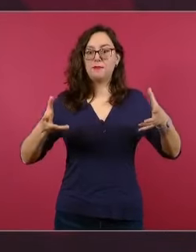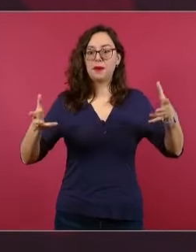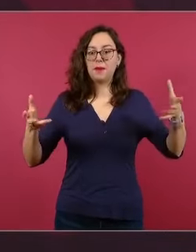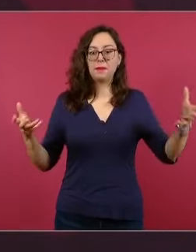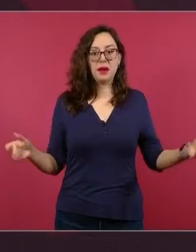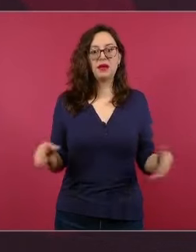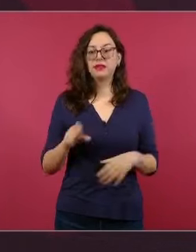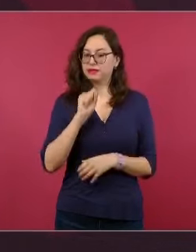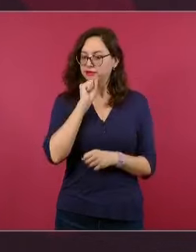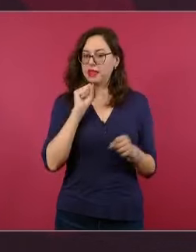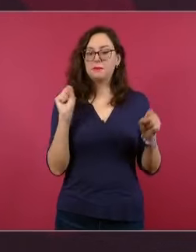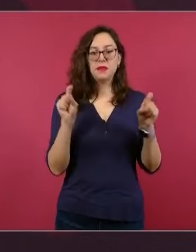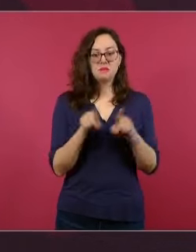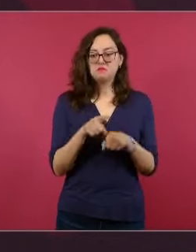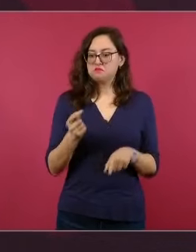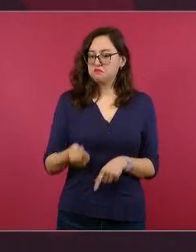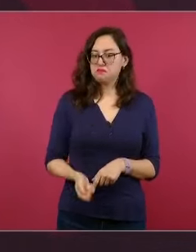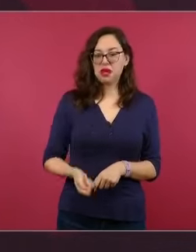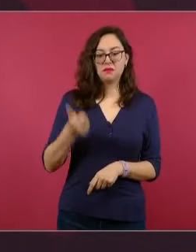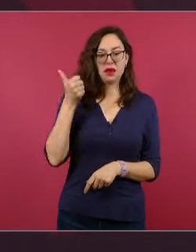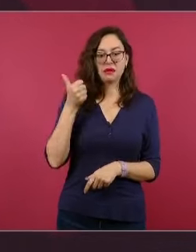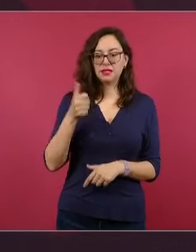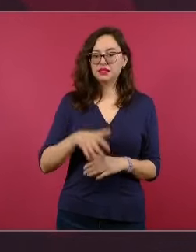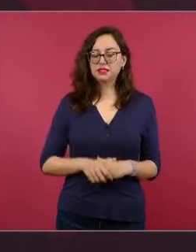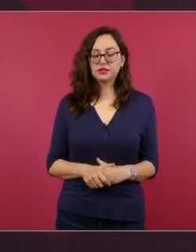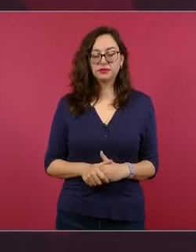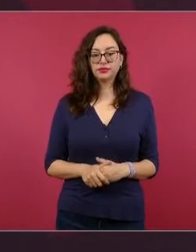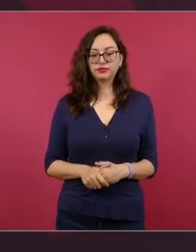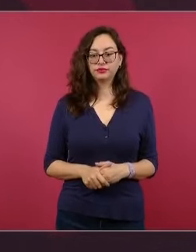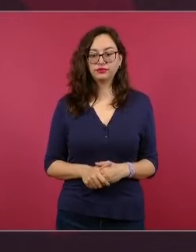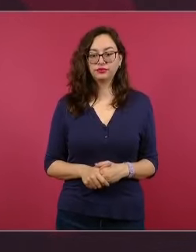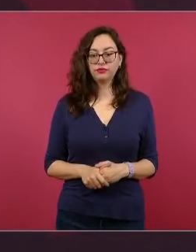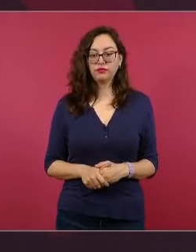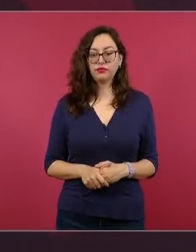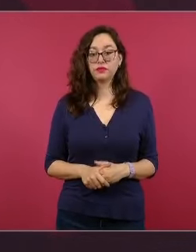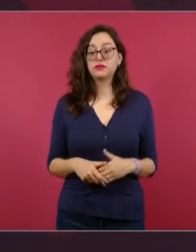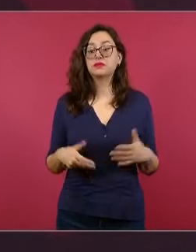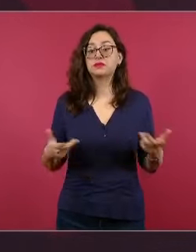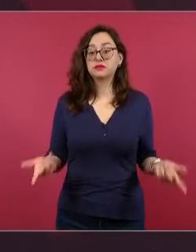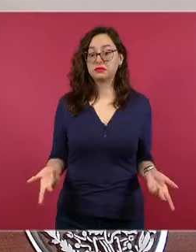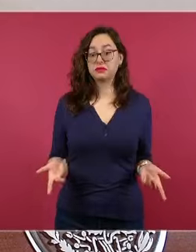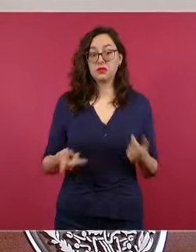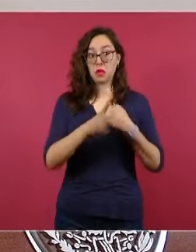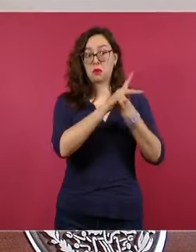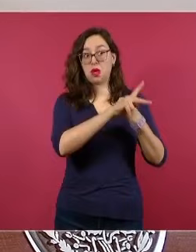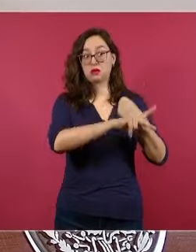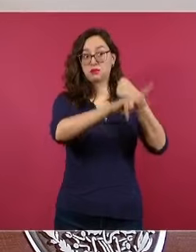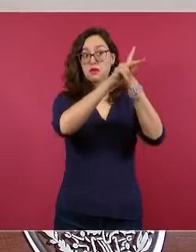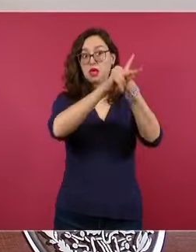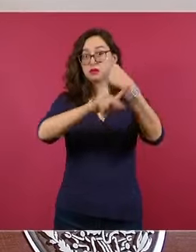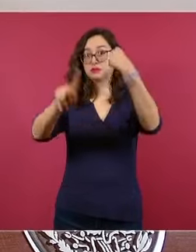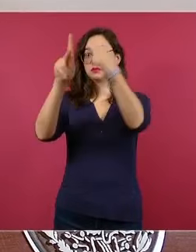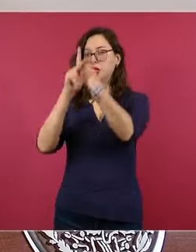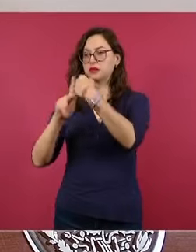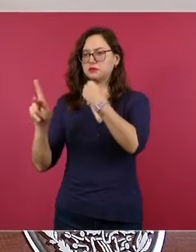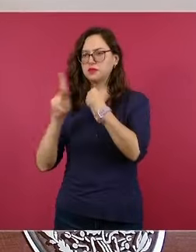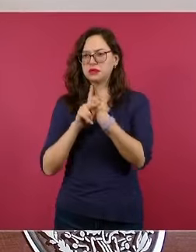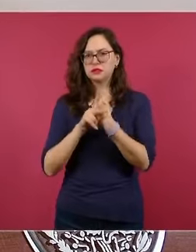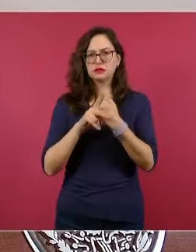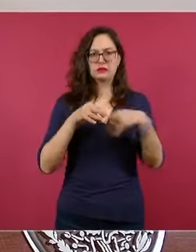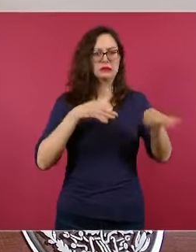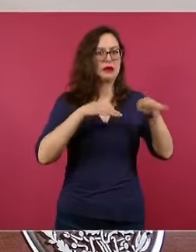40 50 años México es de los países con menos tasa de desempleo en